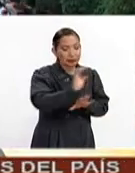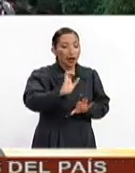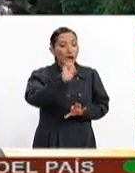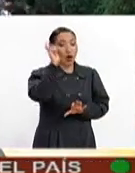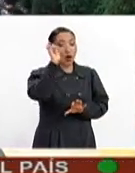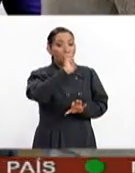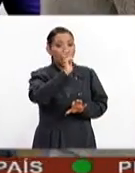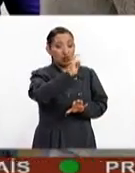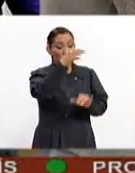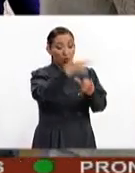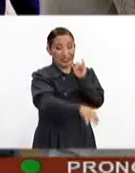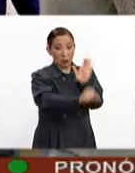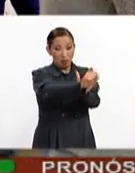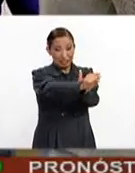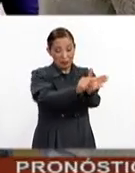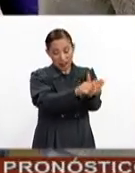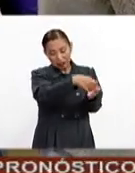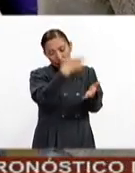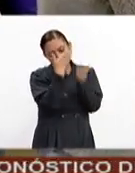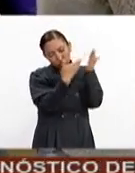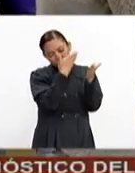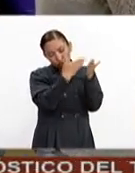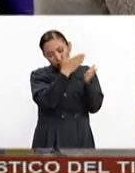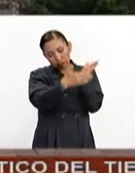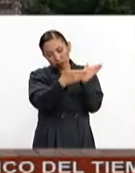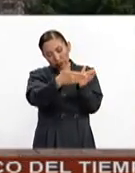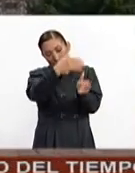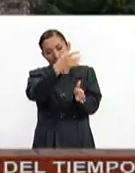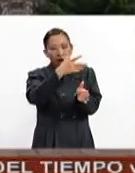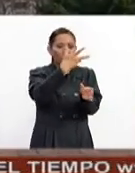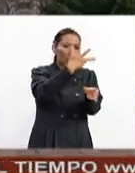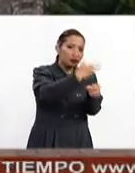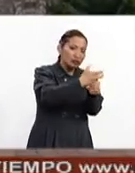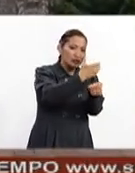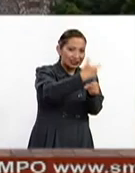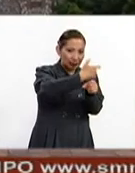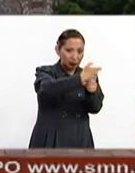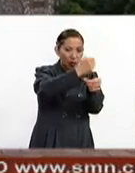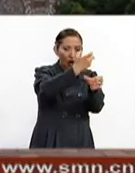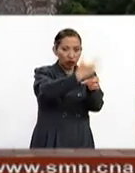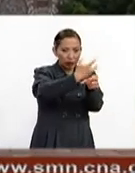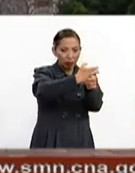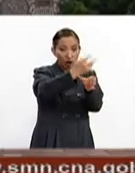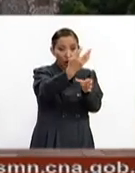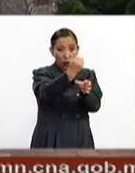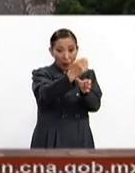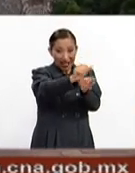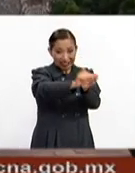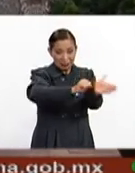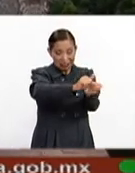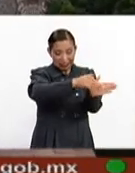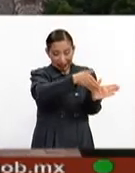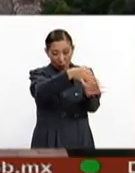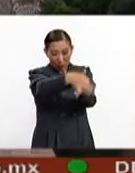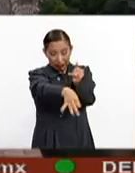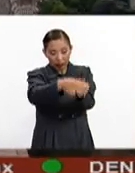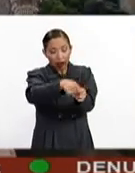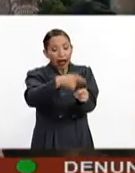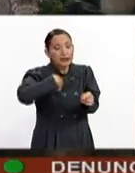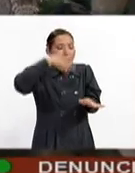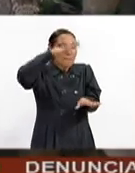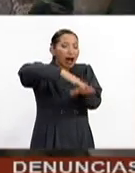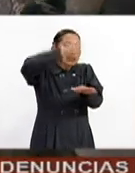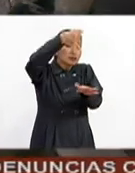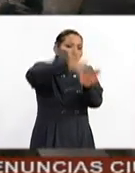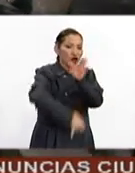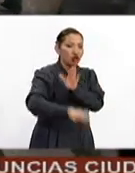cuando llegan a los últimos semestres, séptimo, octavo, noveno, ellos tienen que tomar un área de